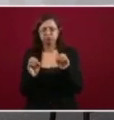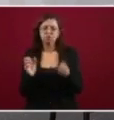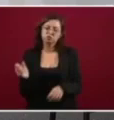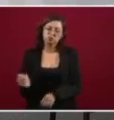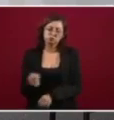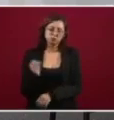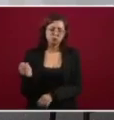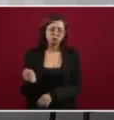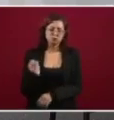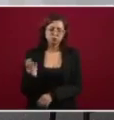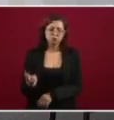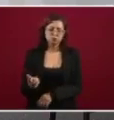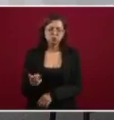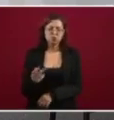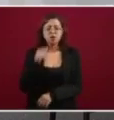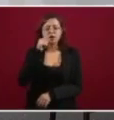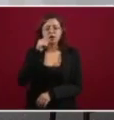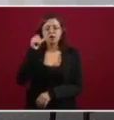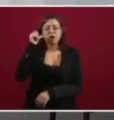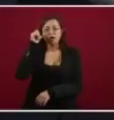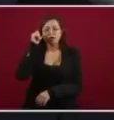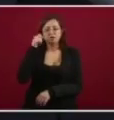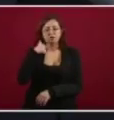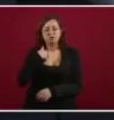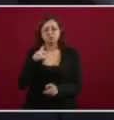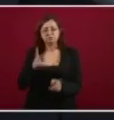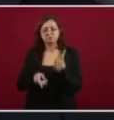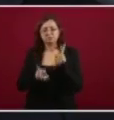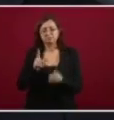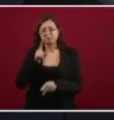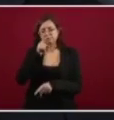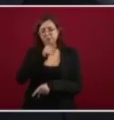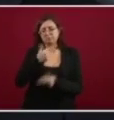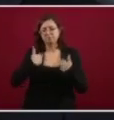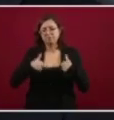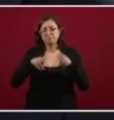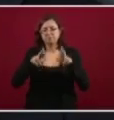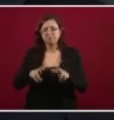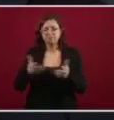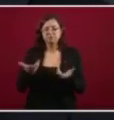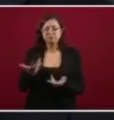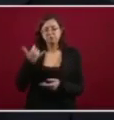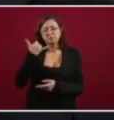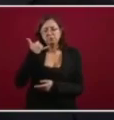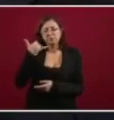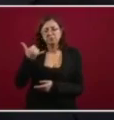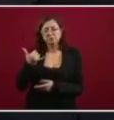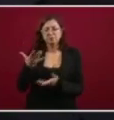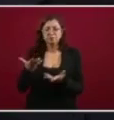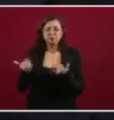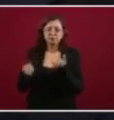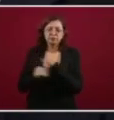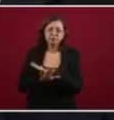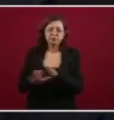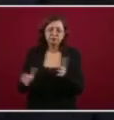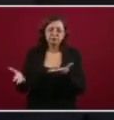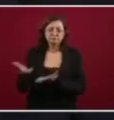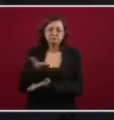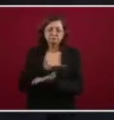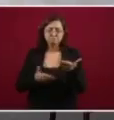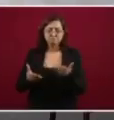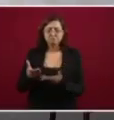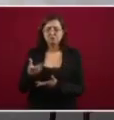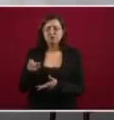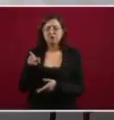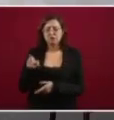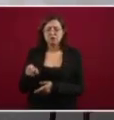de ayer hablé con el señor canciller compartiendo información, quien a su vez